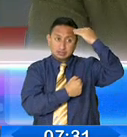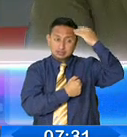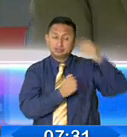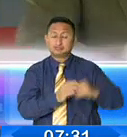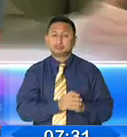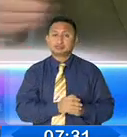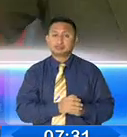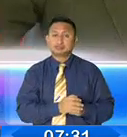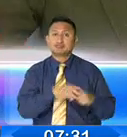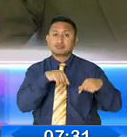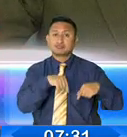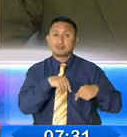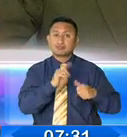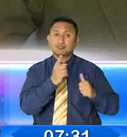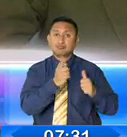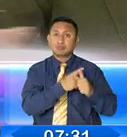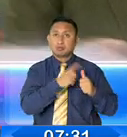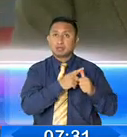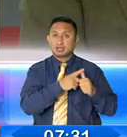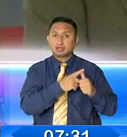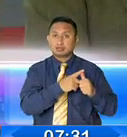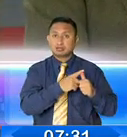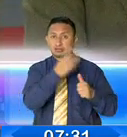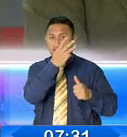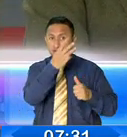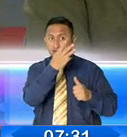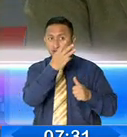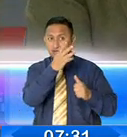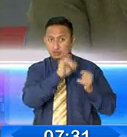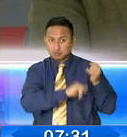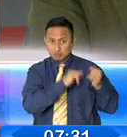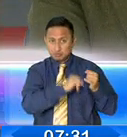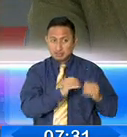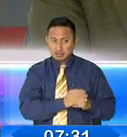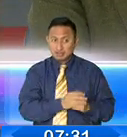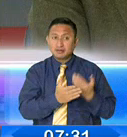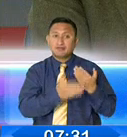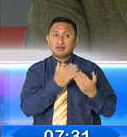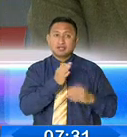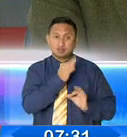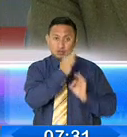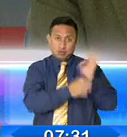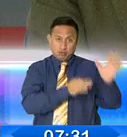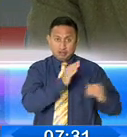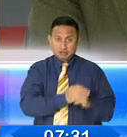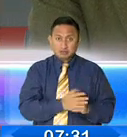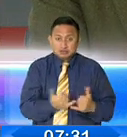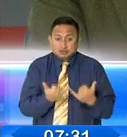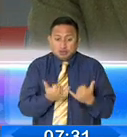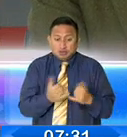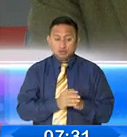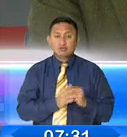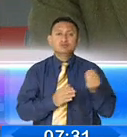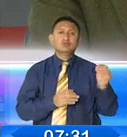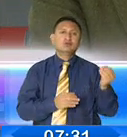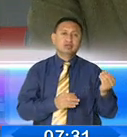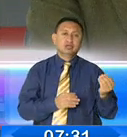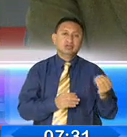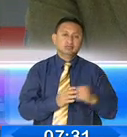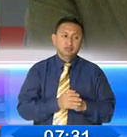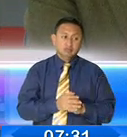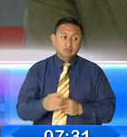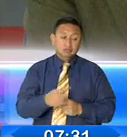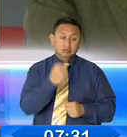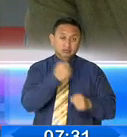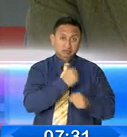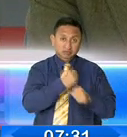acuerdo a la primera variante, tenían la mayor posibilidad de contagio, esta vez son las masas jóvenes, los económicamente activos, los que